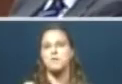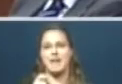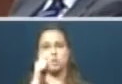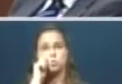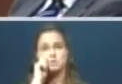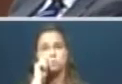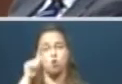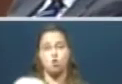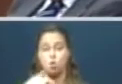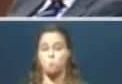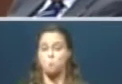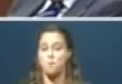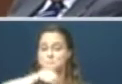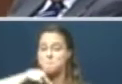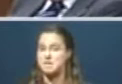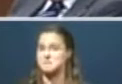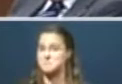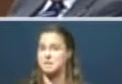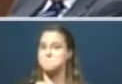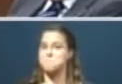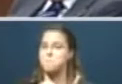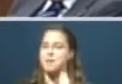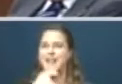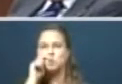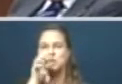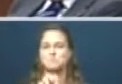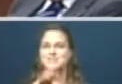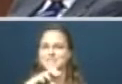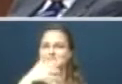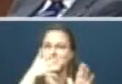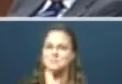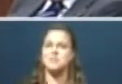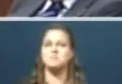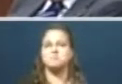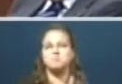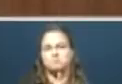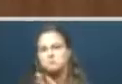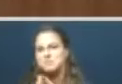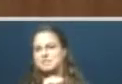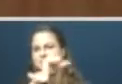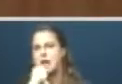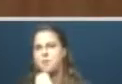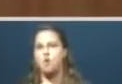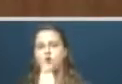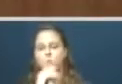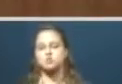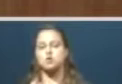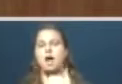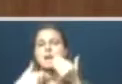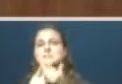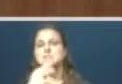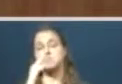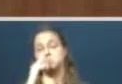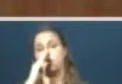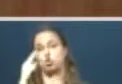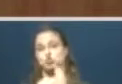próximos meses organizaremos el plan de turismo de castilla y león' que marcará las grandes líneas estratégicas del sector en el horizonte de 2018